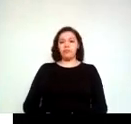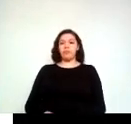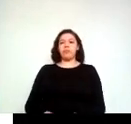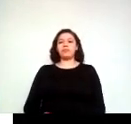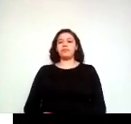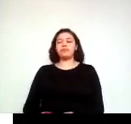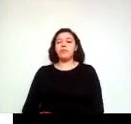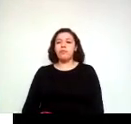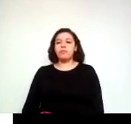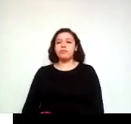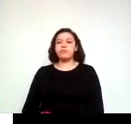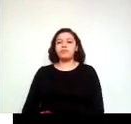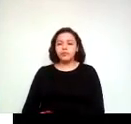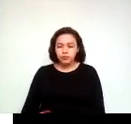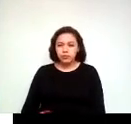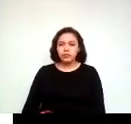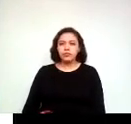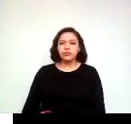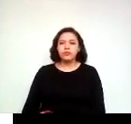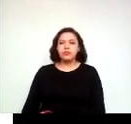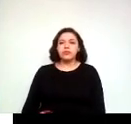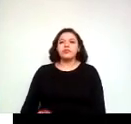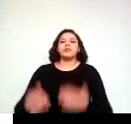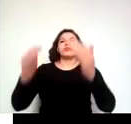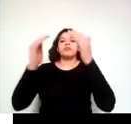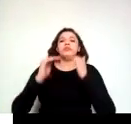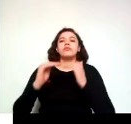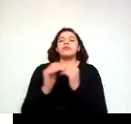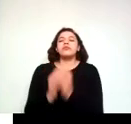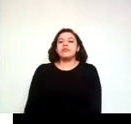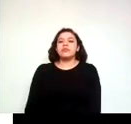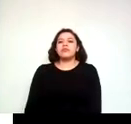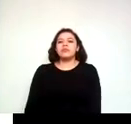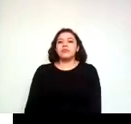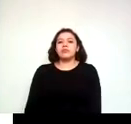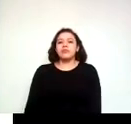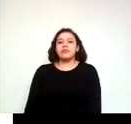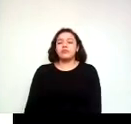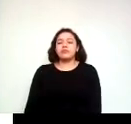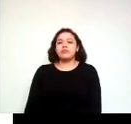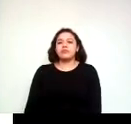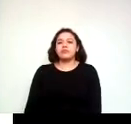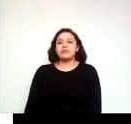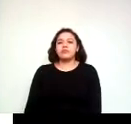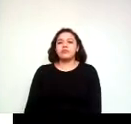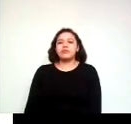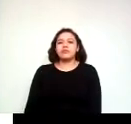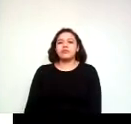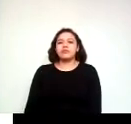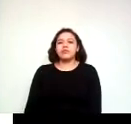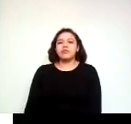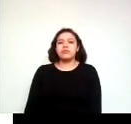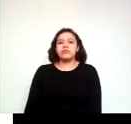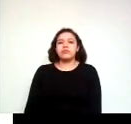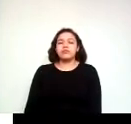La siguiente, por favor. Ahora, ¿qué? Vamos a ver un ejemplo de medir el dominio, ¿no?